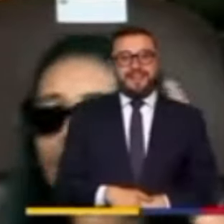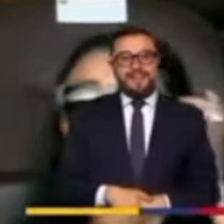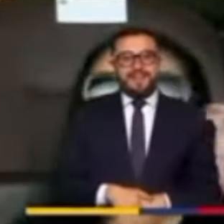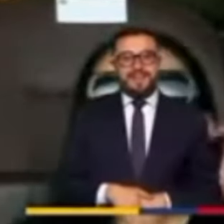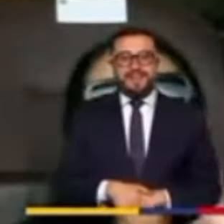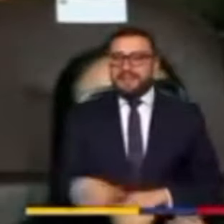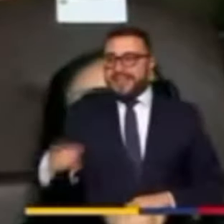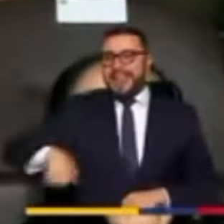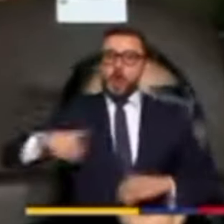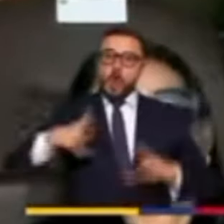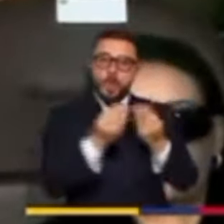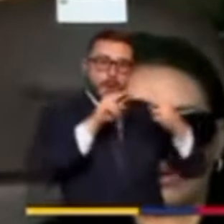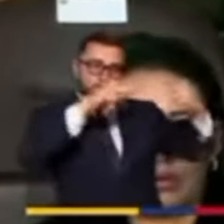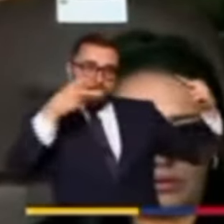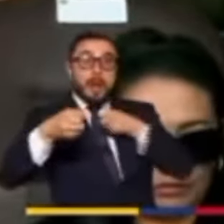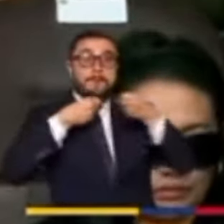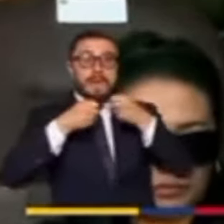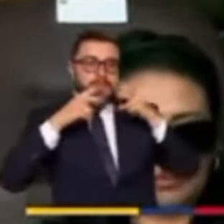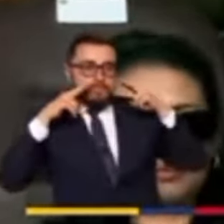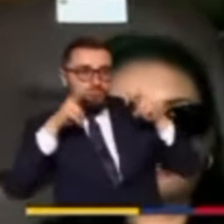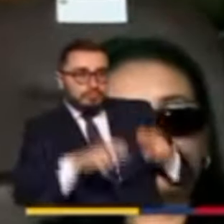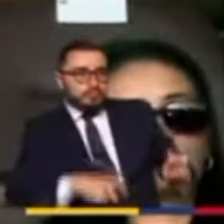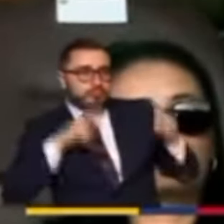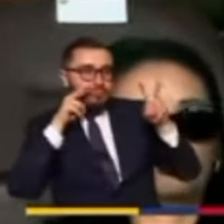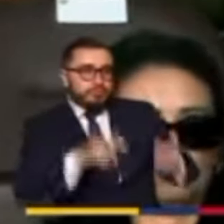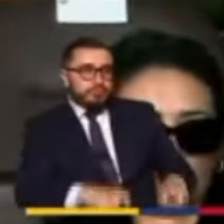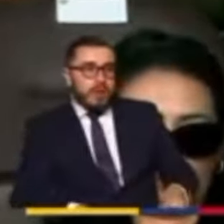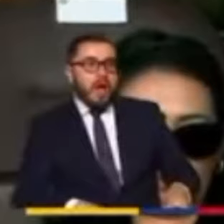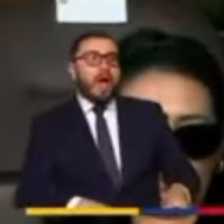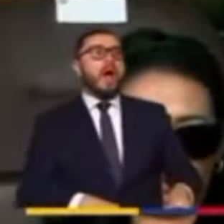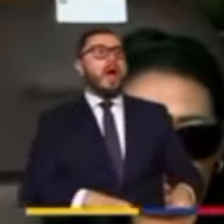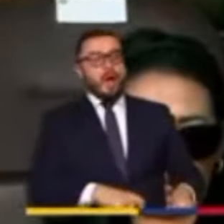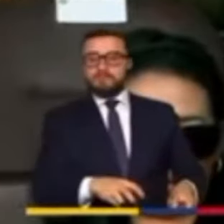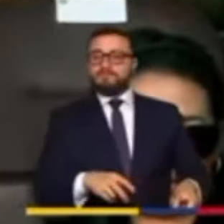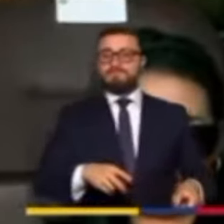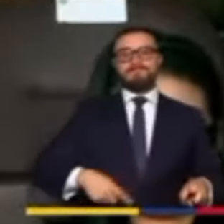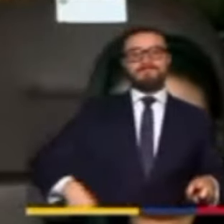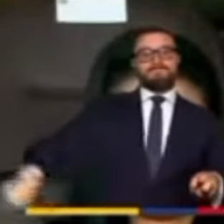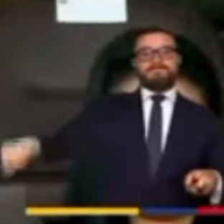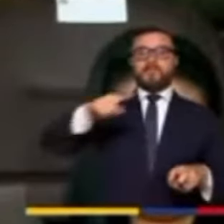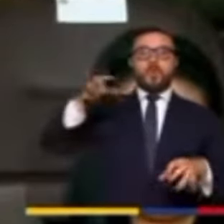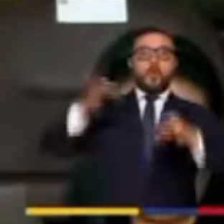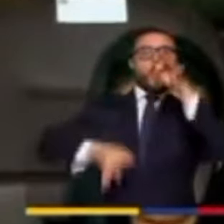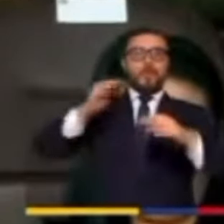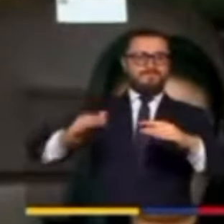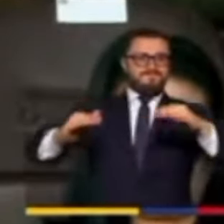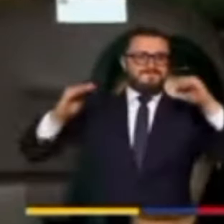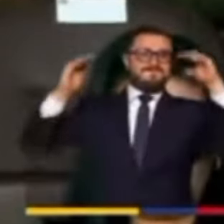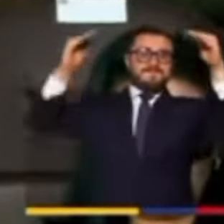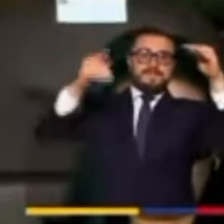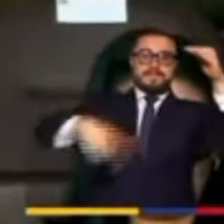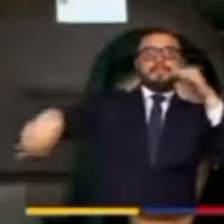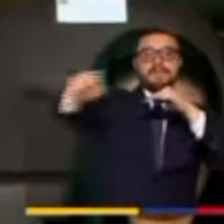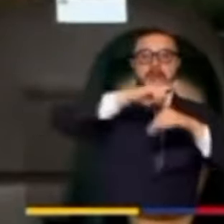oposición y de unos sectores de la prensa, y estaba siendo juzgada por los magistrados de la